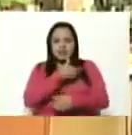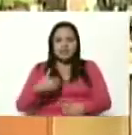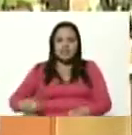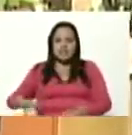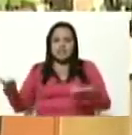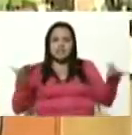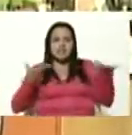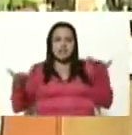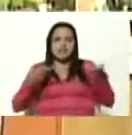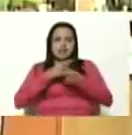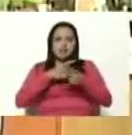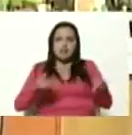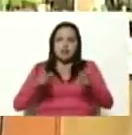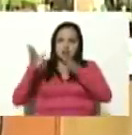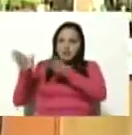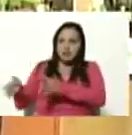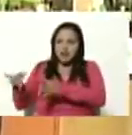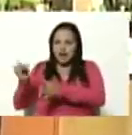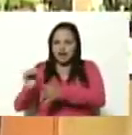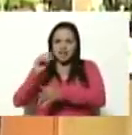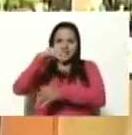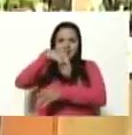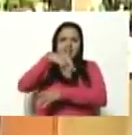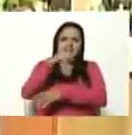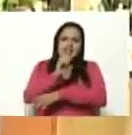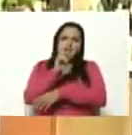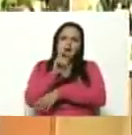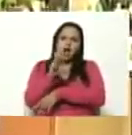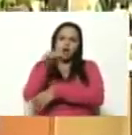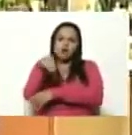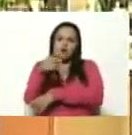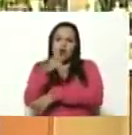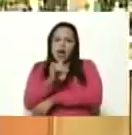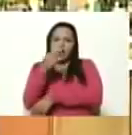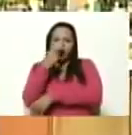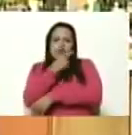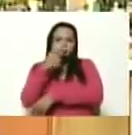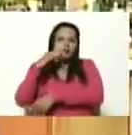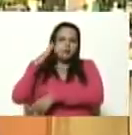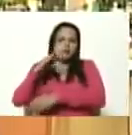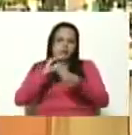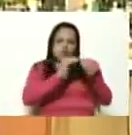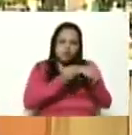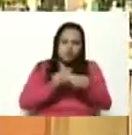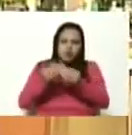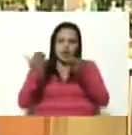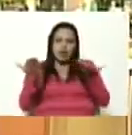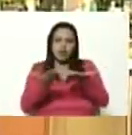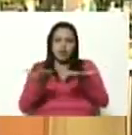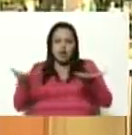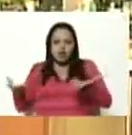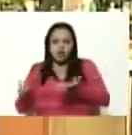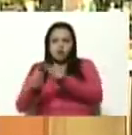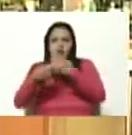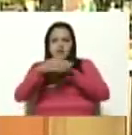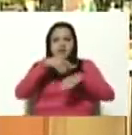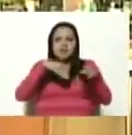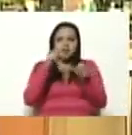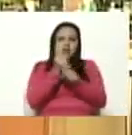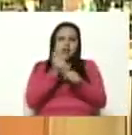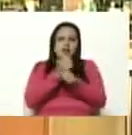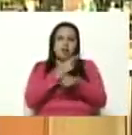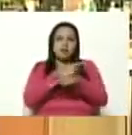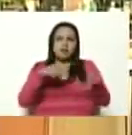Públicos. Aquí está también Nahum, que se ha comprometido a arreglar la escuela con el general Paredes, el ministro de Obras